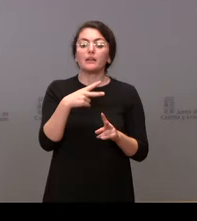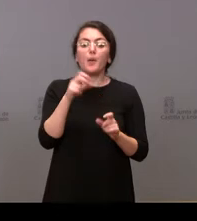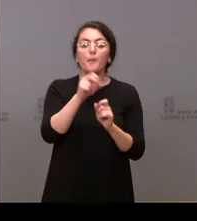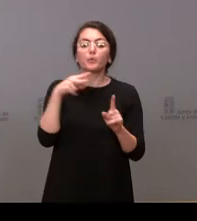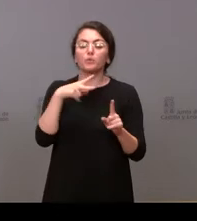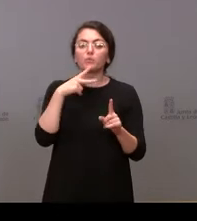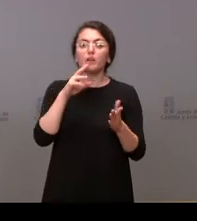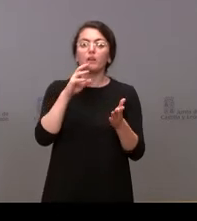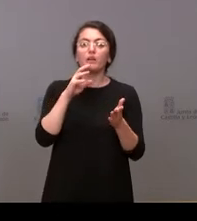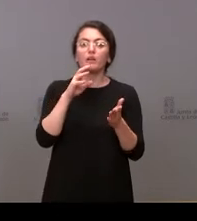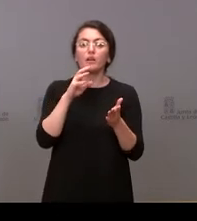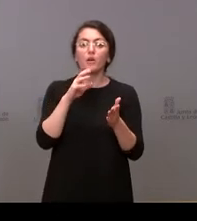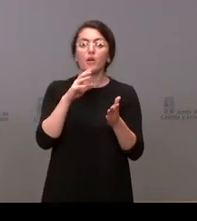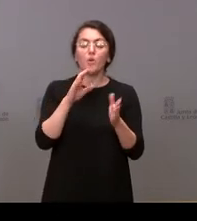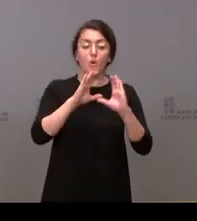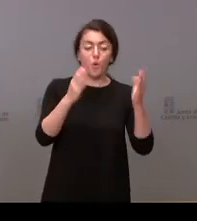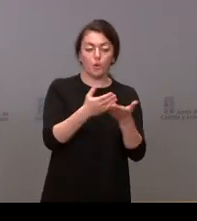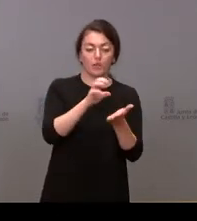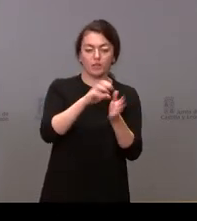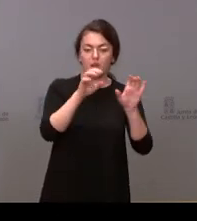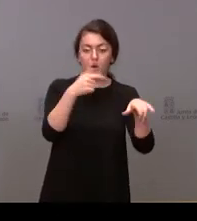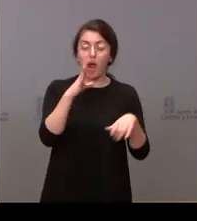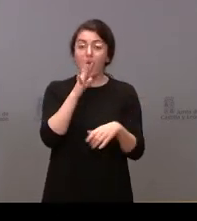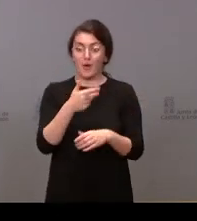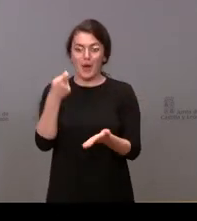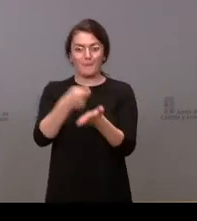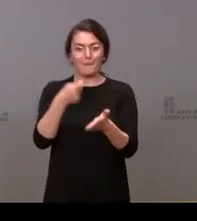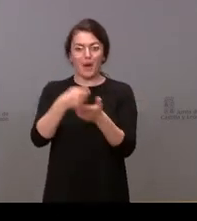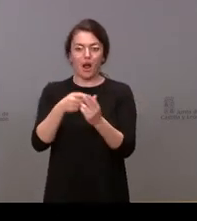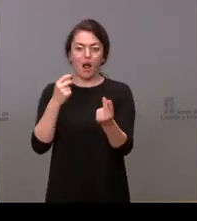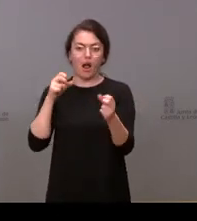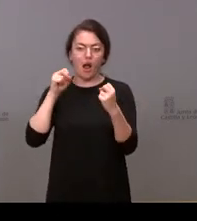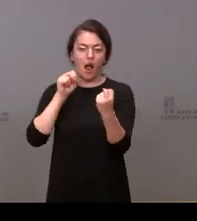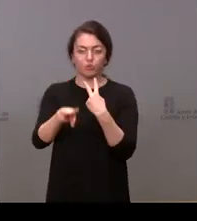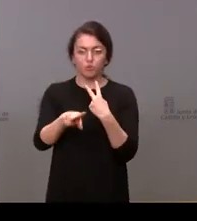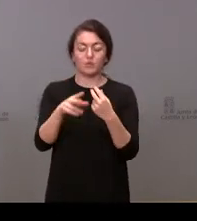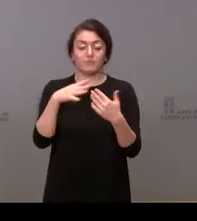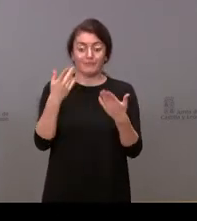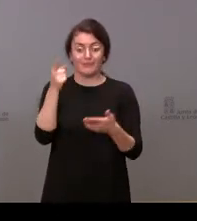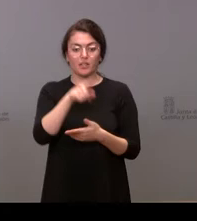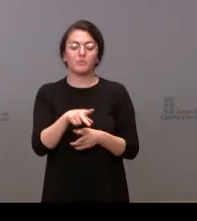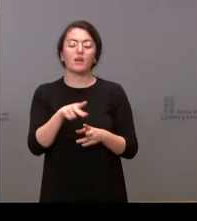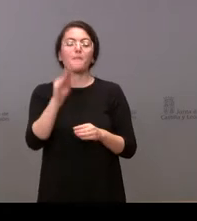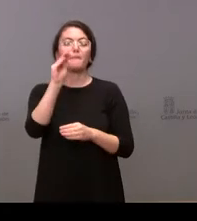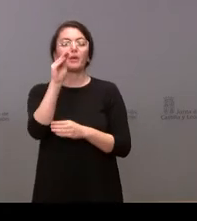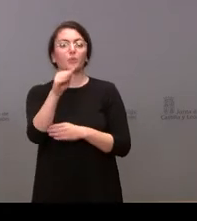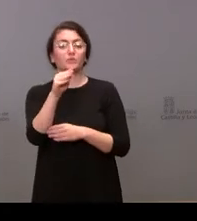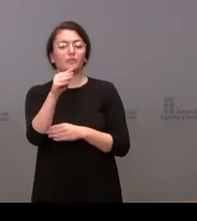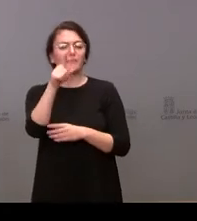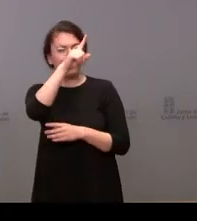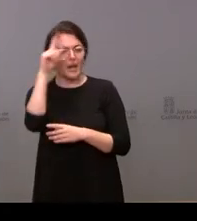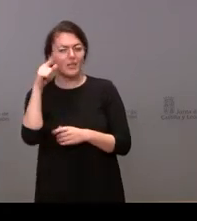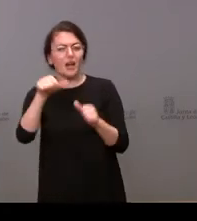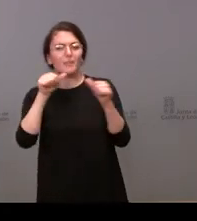pagar ahora en las autovías. Y una segunda cuestión en relación al hecho de que Madrid parece que a partir del lunes va a eliminar